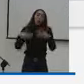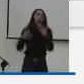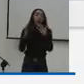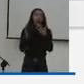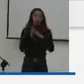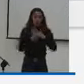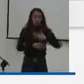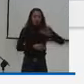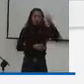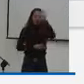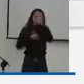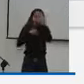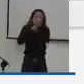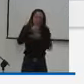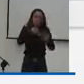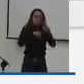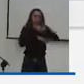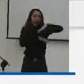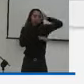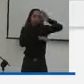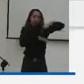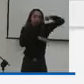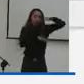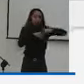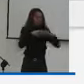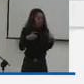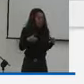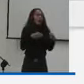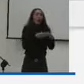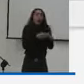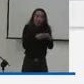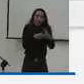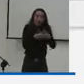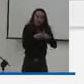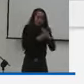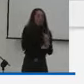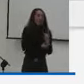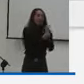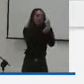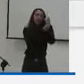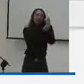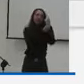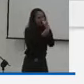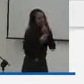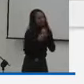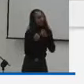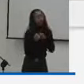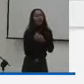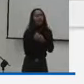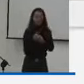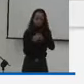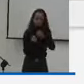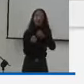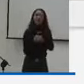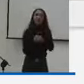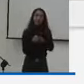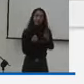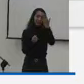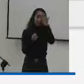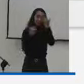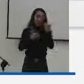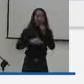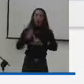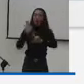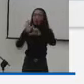Antioquia, de la mano de la bancada liberal, acompañaremos estos procesos, entre ellos esa novedosa